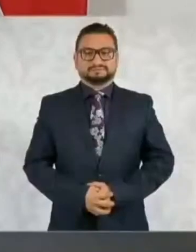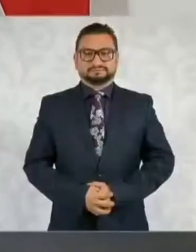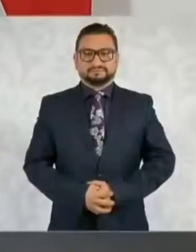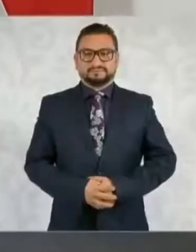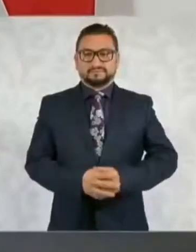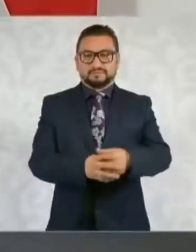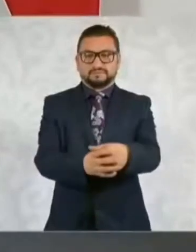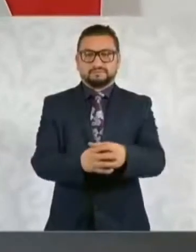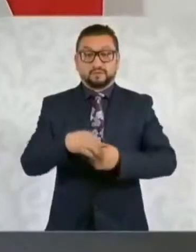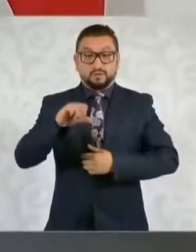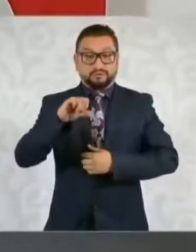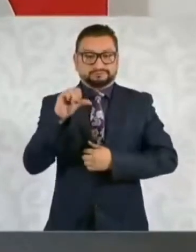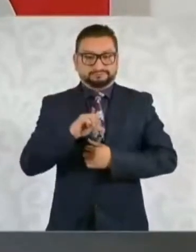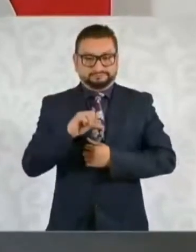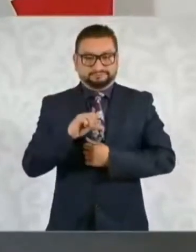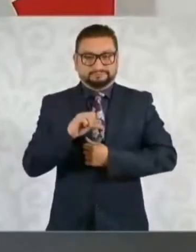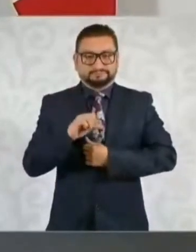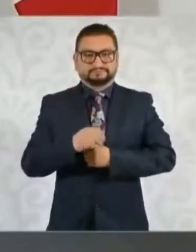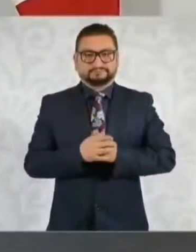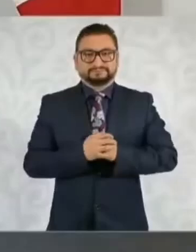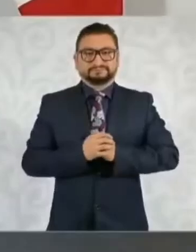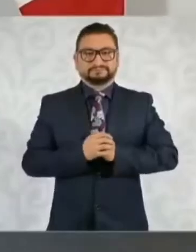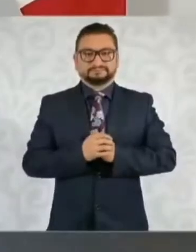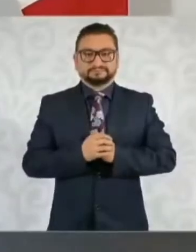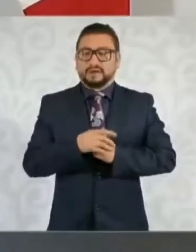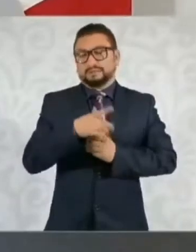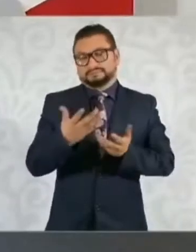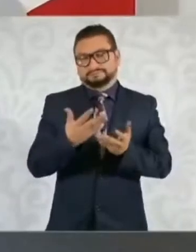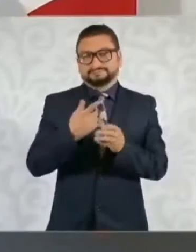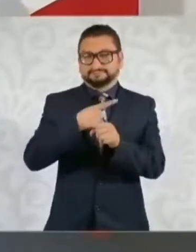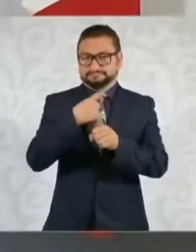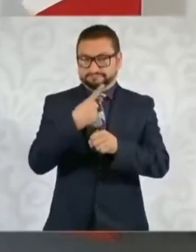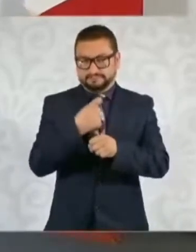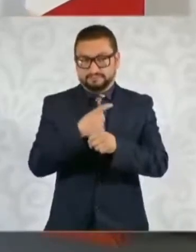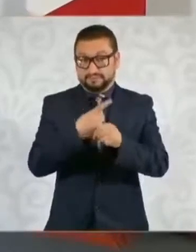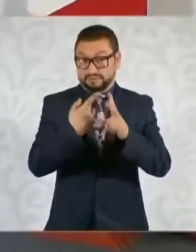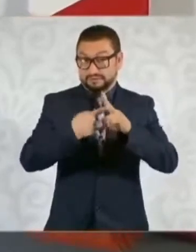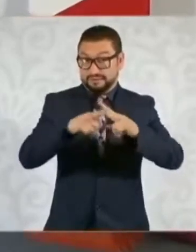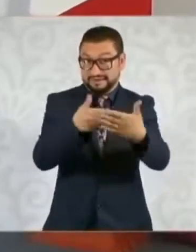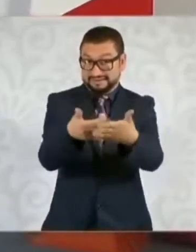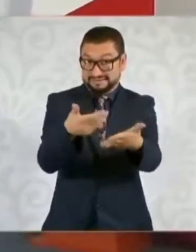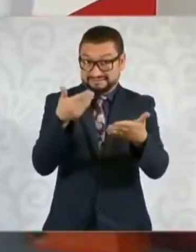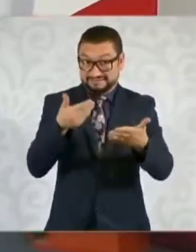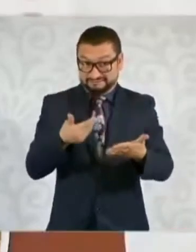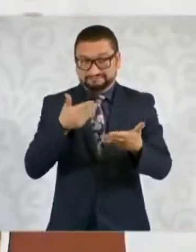El día de hoy, bueno, primero antes de iniciar,